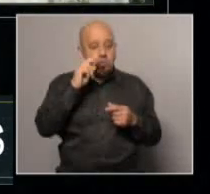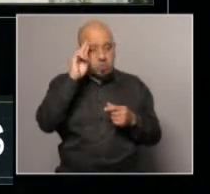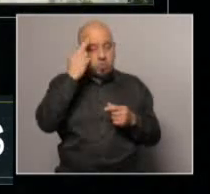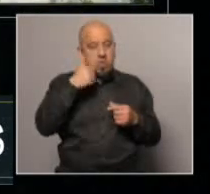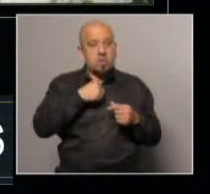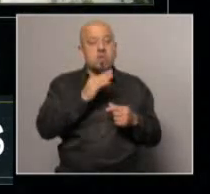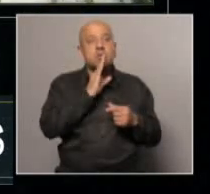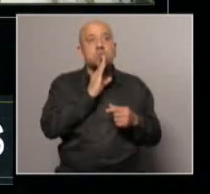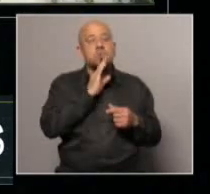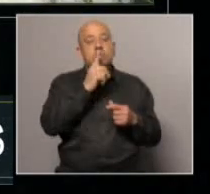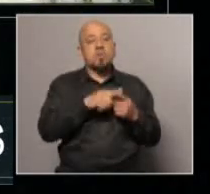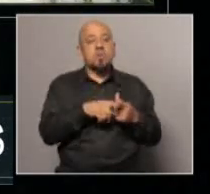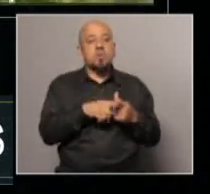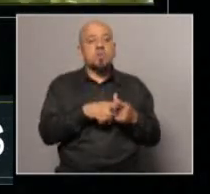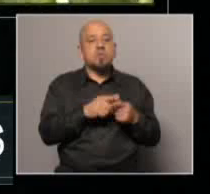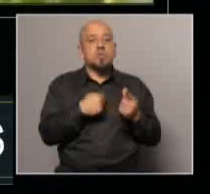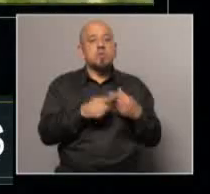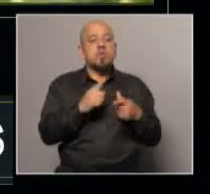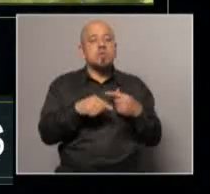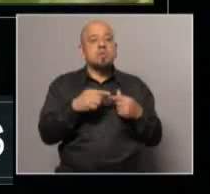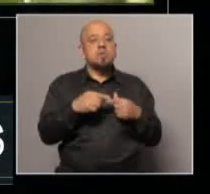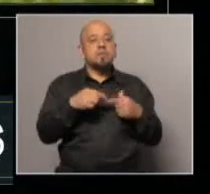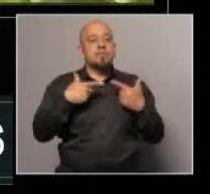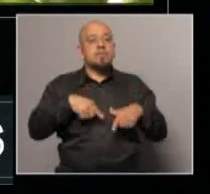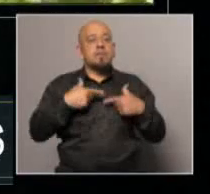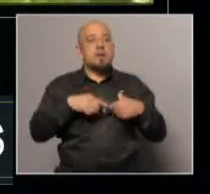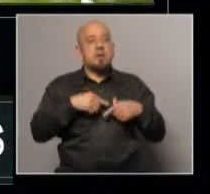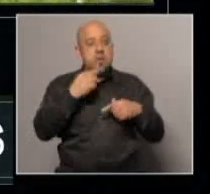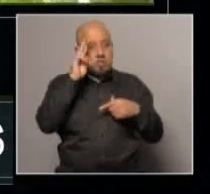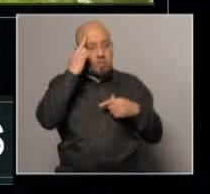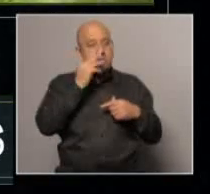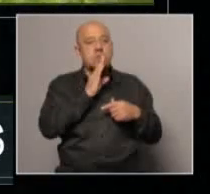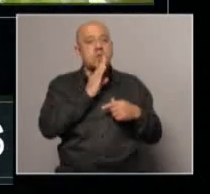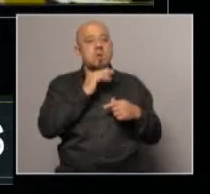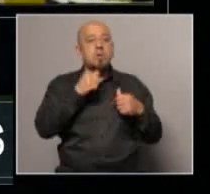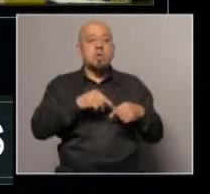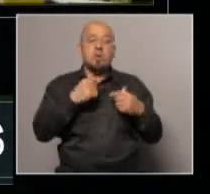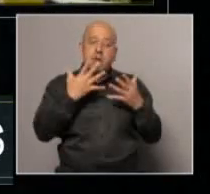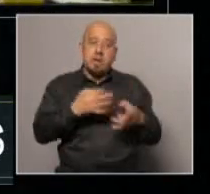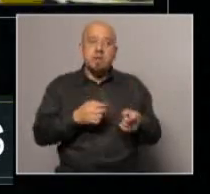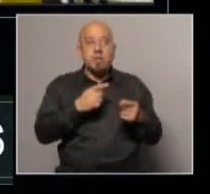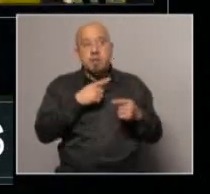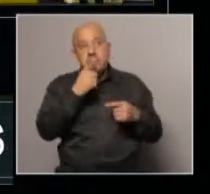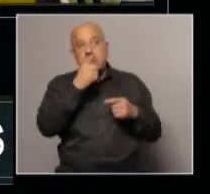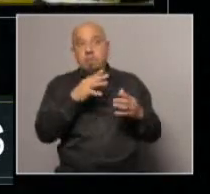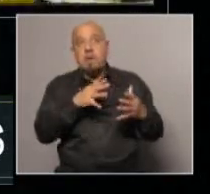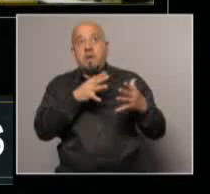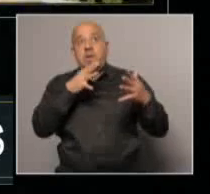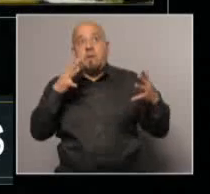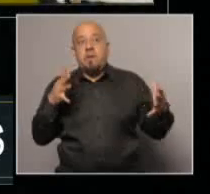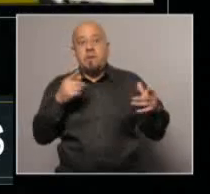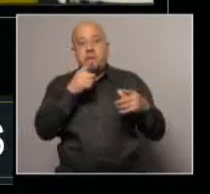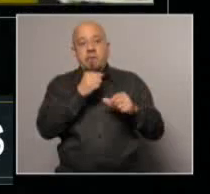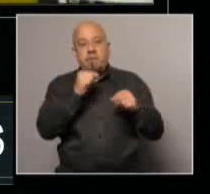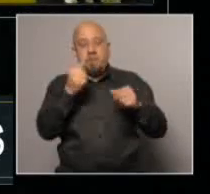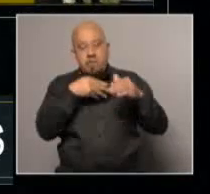mercado americano, y ahí un poco lo hablaba del informe de la embajada uruguaya en Estados Unidos, es el gran aspiración que tenemos, ¿no? Que es el mercado más grande y una vez que podamos